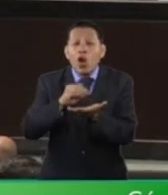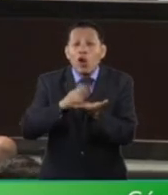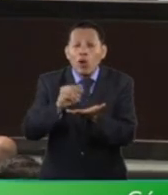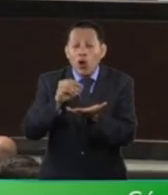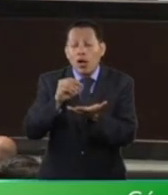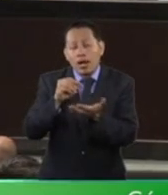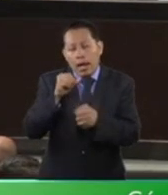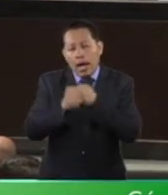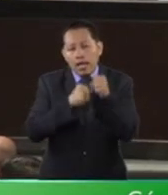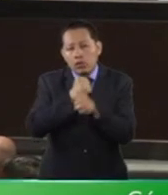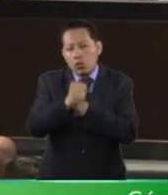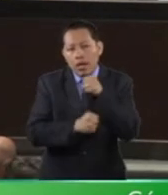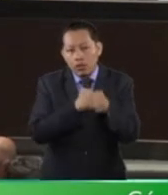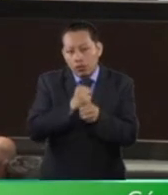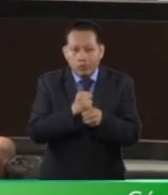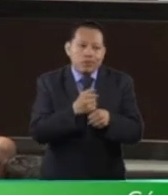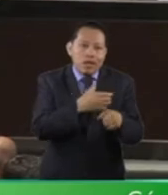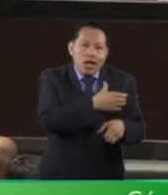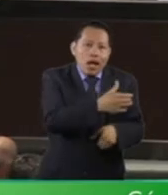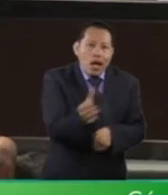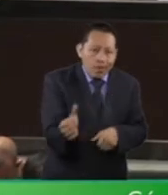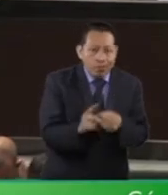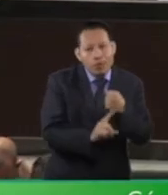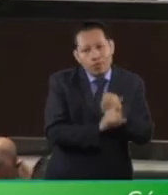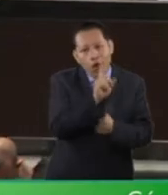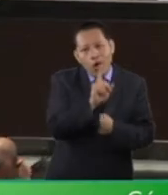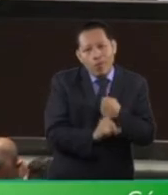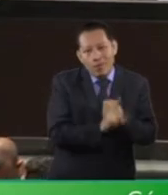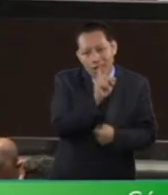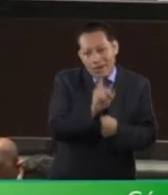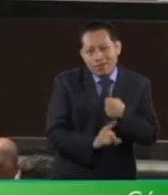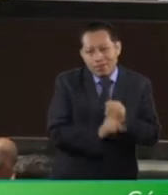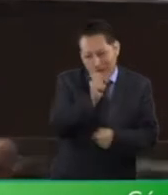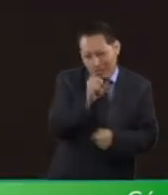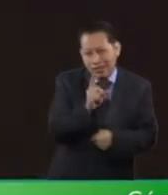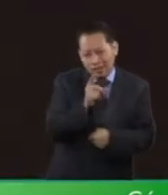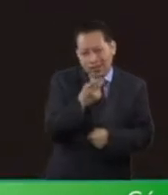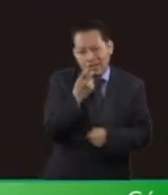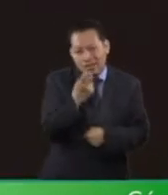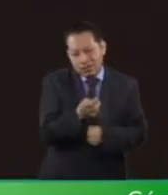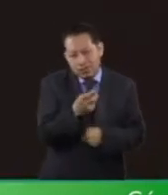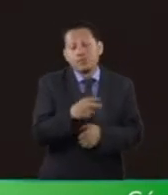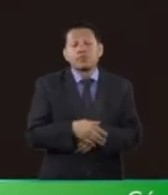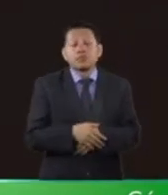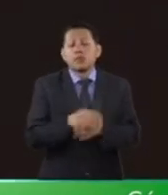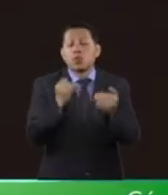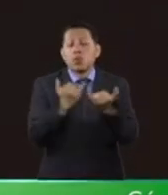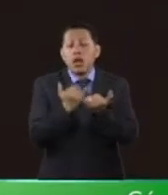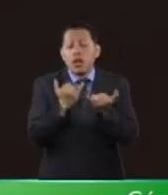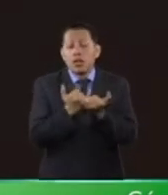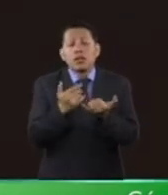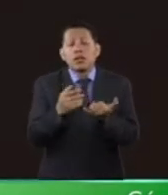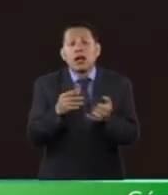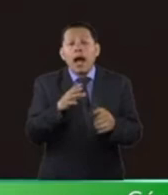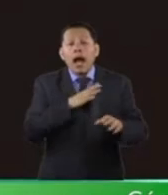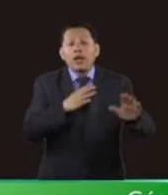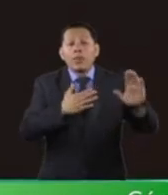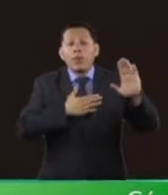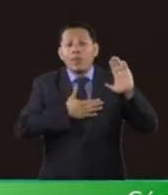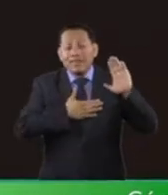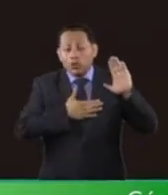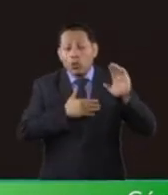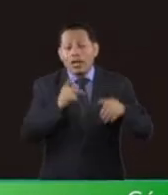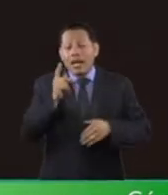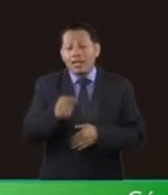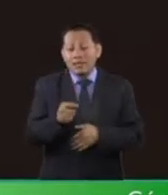afectado a nuestros productores, fundamentalmente a pequeños y medianos. ¿Dónde quedó el compromiso de parar la importación